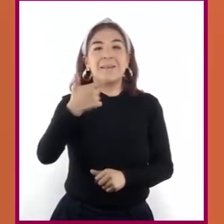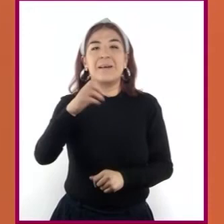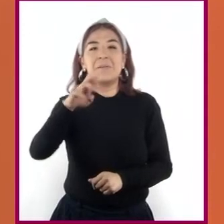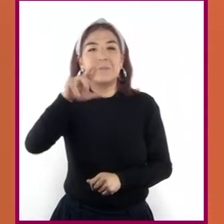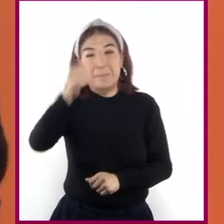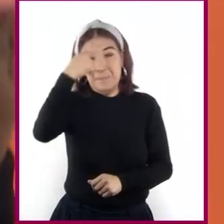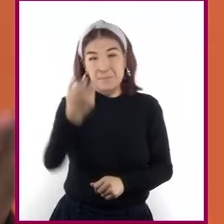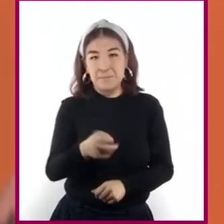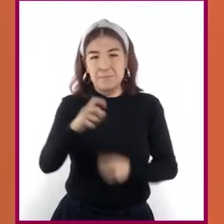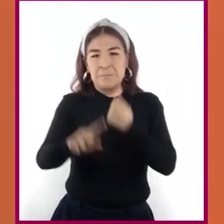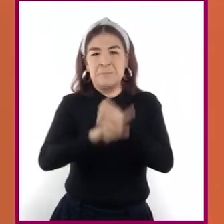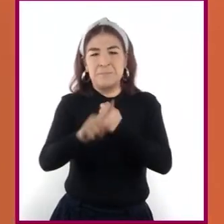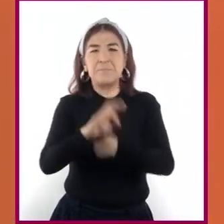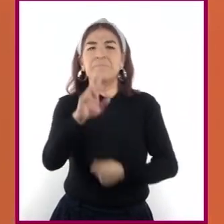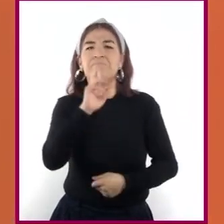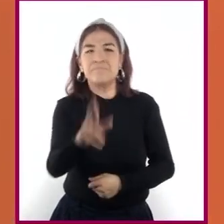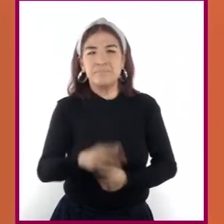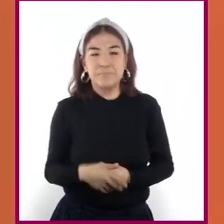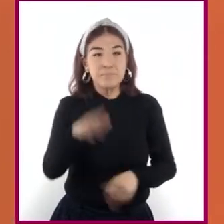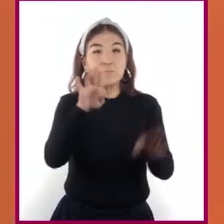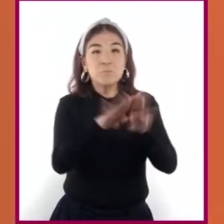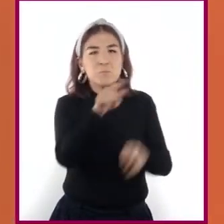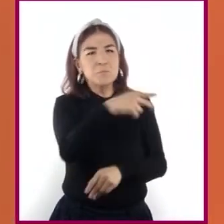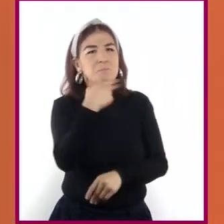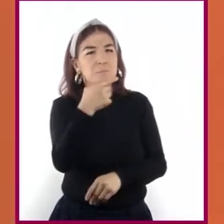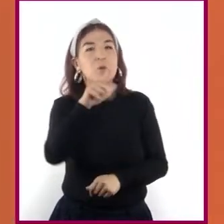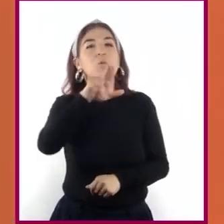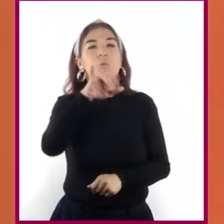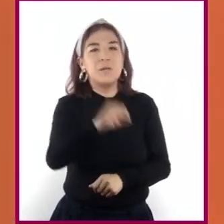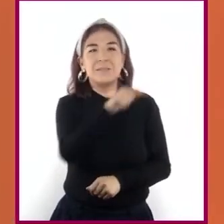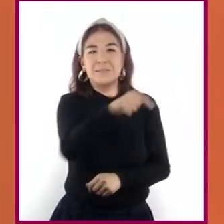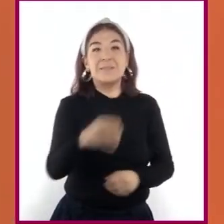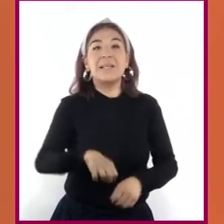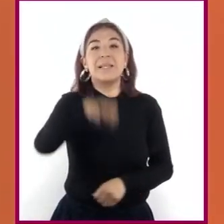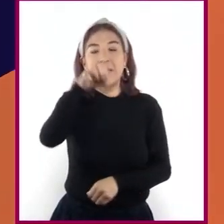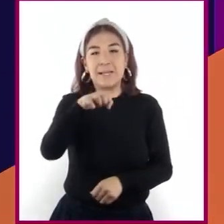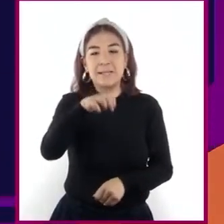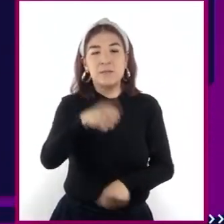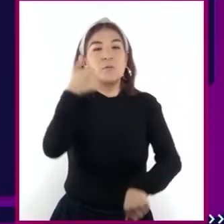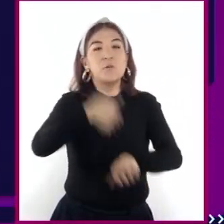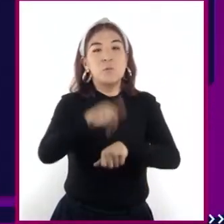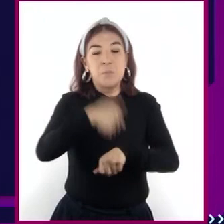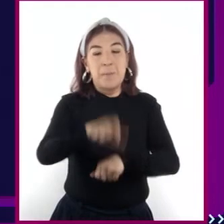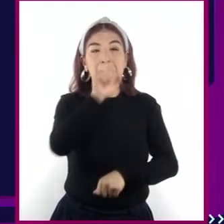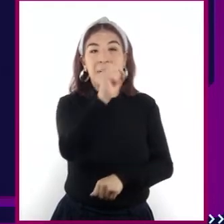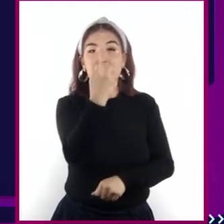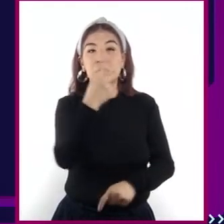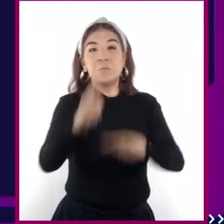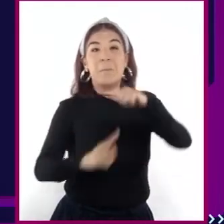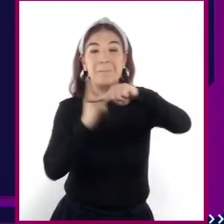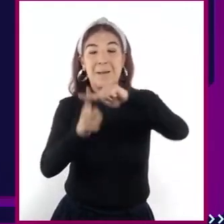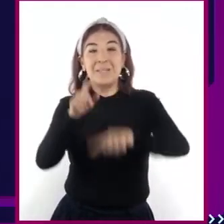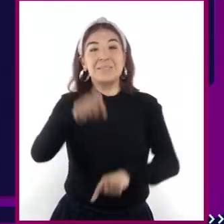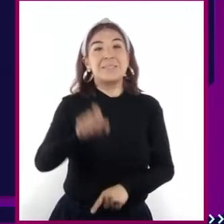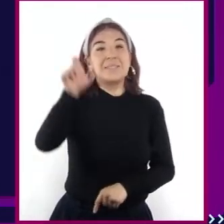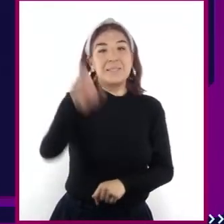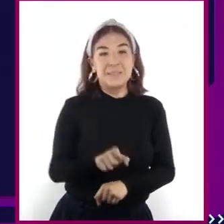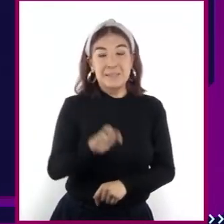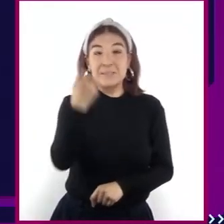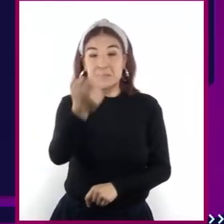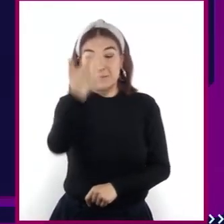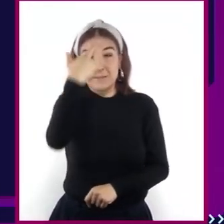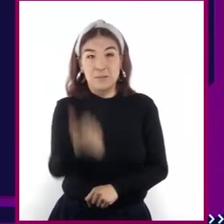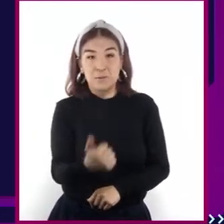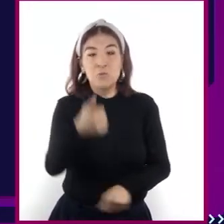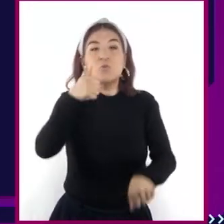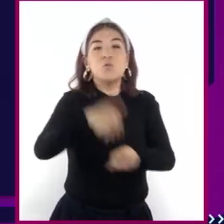problema. Representaremos la edad de Luis en este momento con la expresión 22 más X, debido a que X es